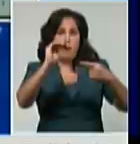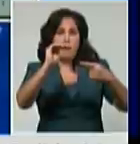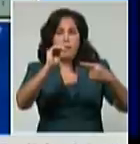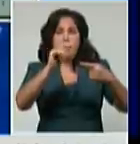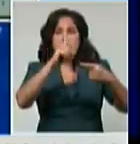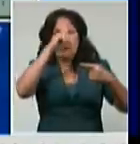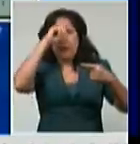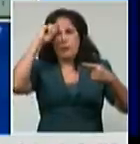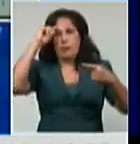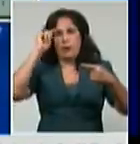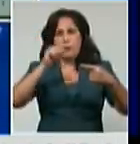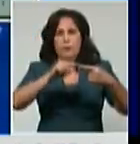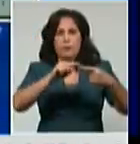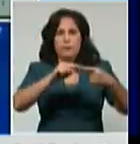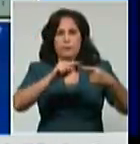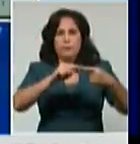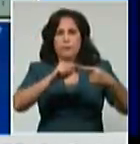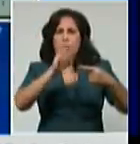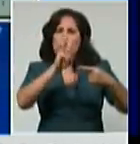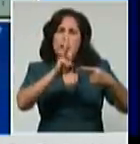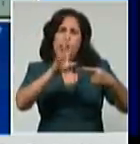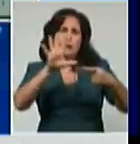Espíritu, que es de